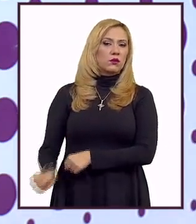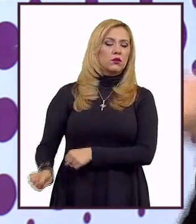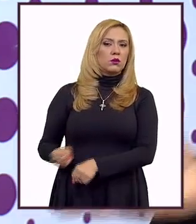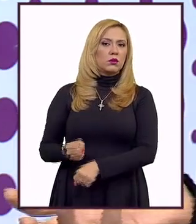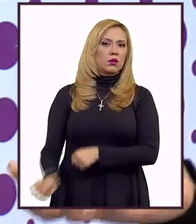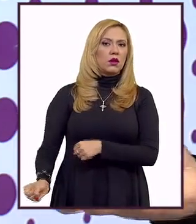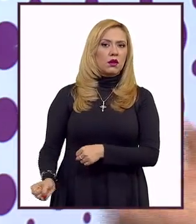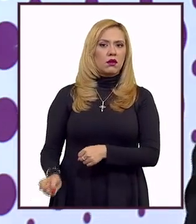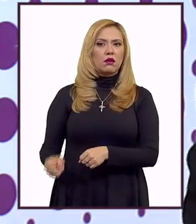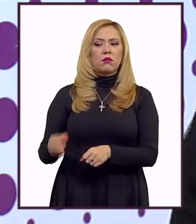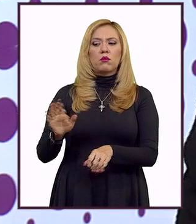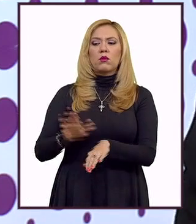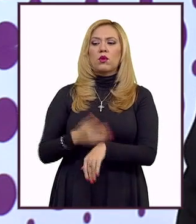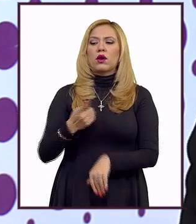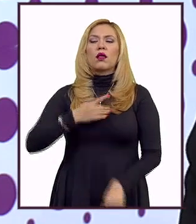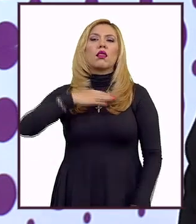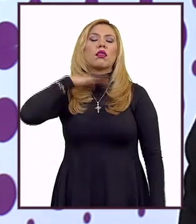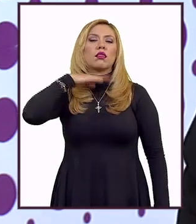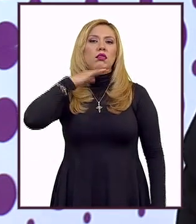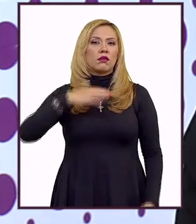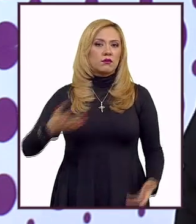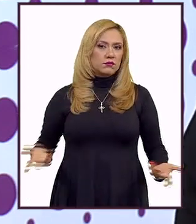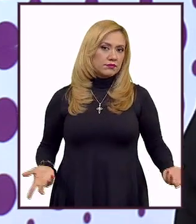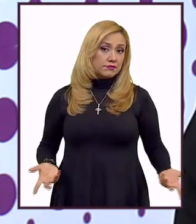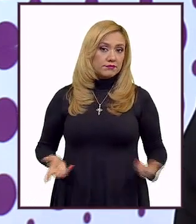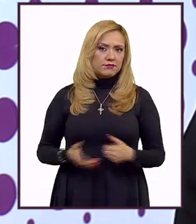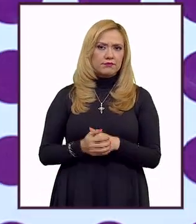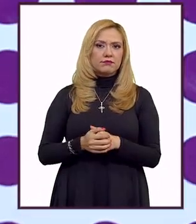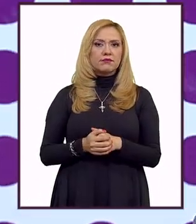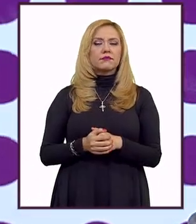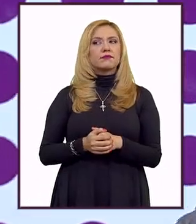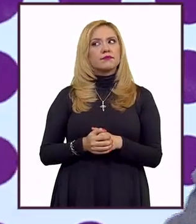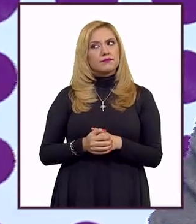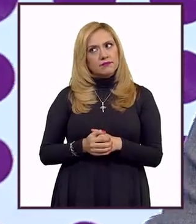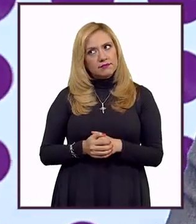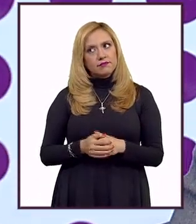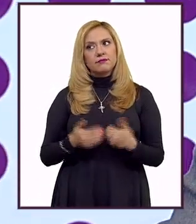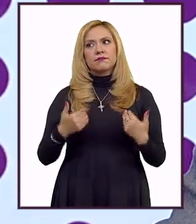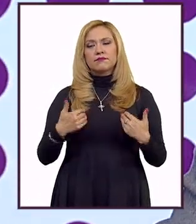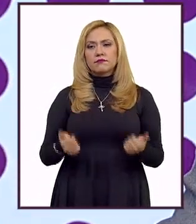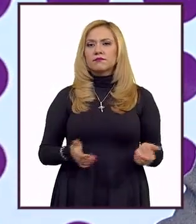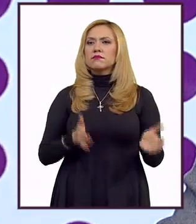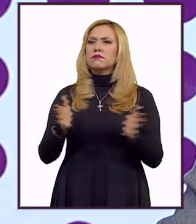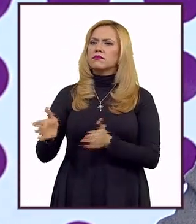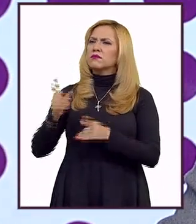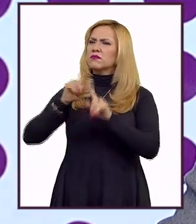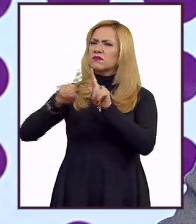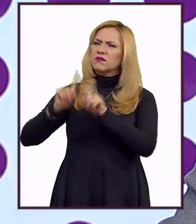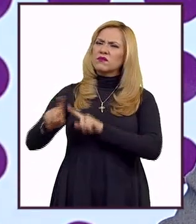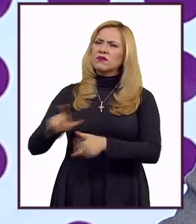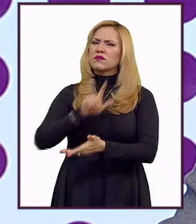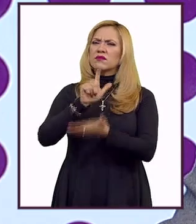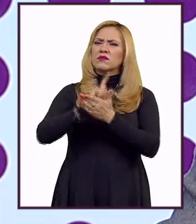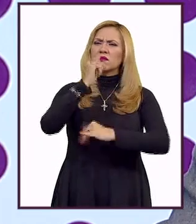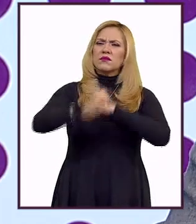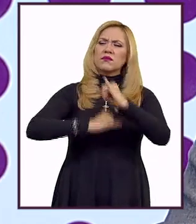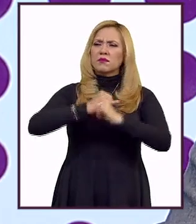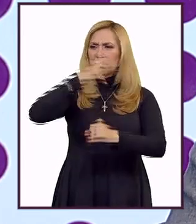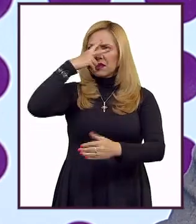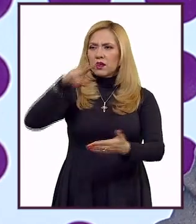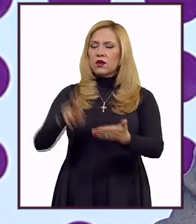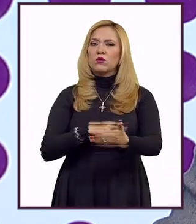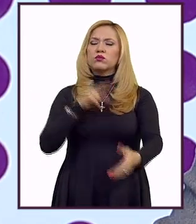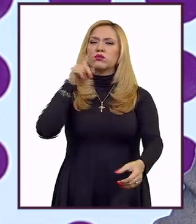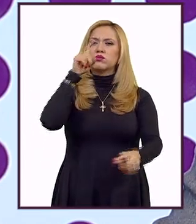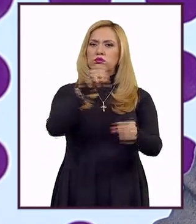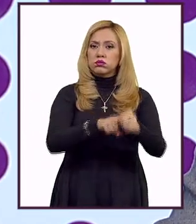un acto y a la vez es una omisión. Perfecto. Salvador, hay distintos tratados internacionales que México ha suscrito, es decir, que